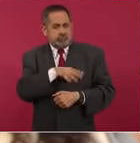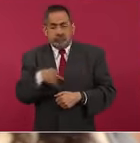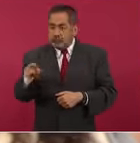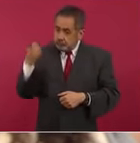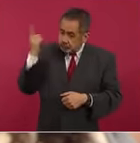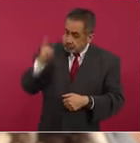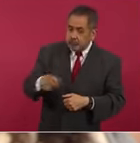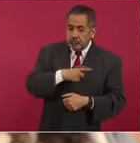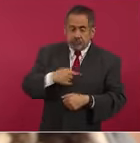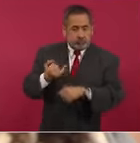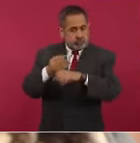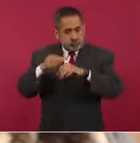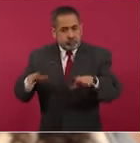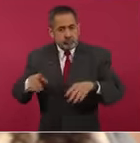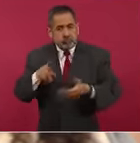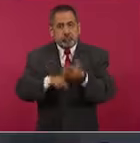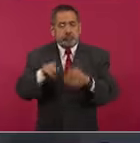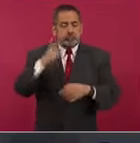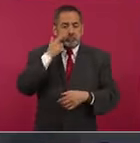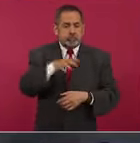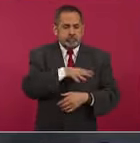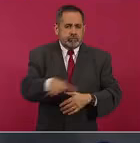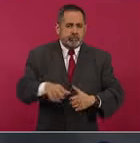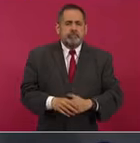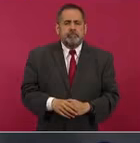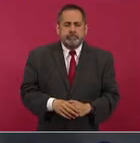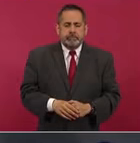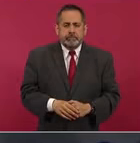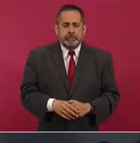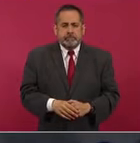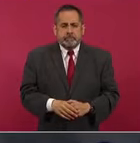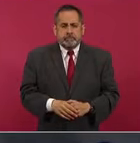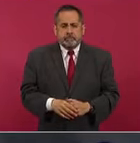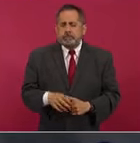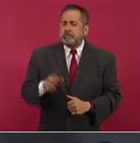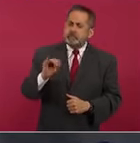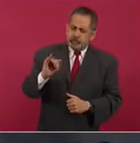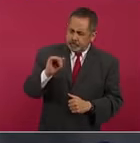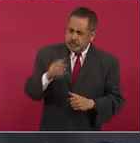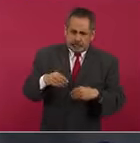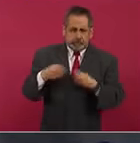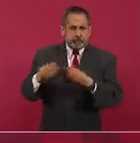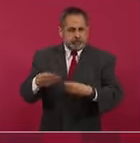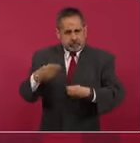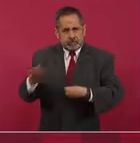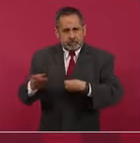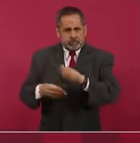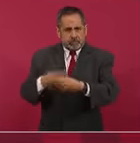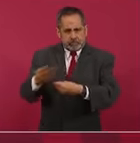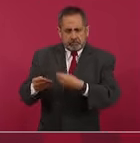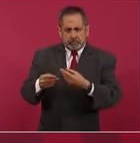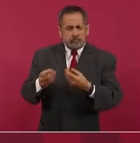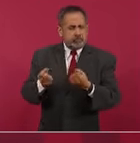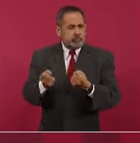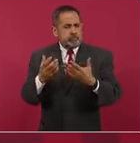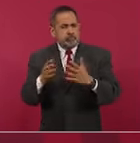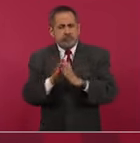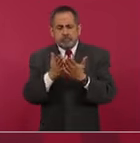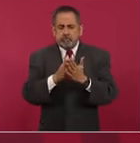la información? Se está entregando toda la información. Se ha entregado. Se han abierto